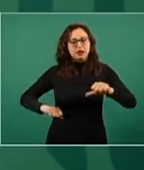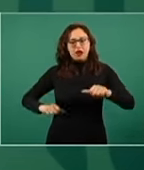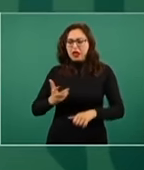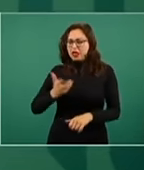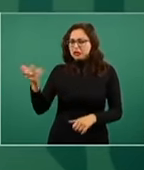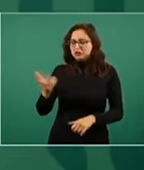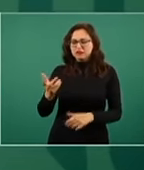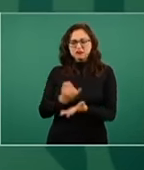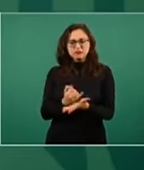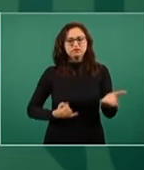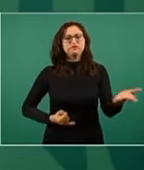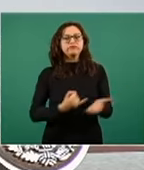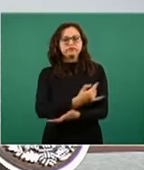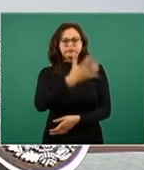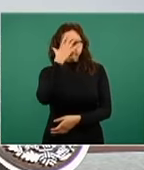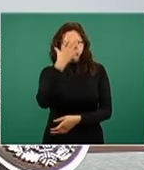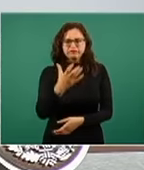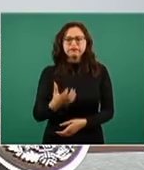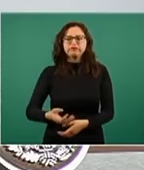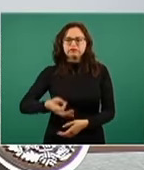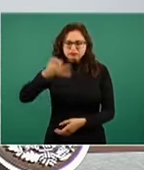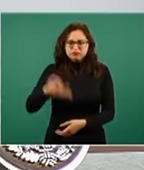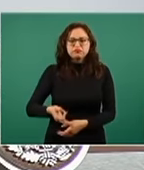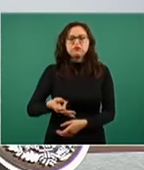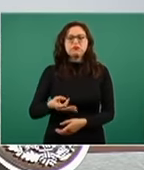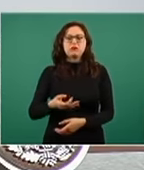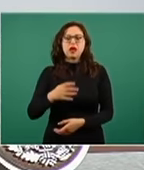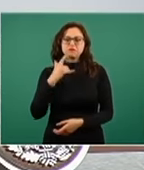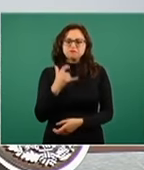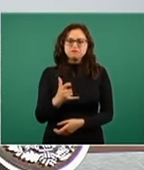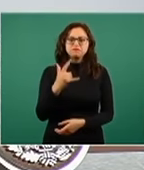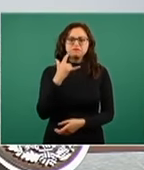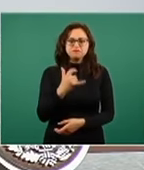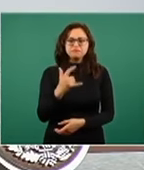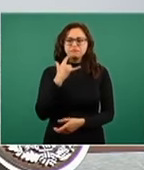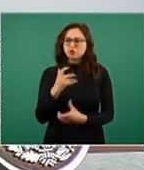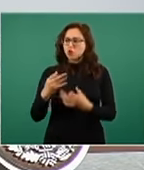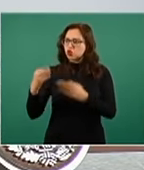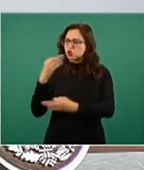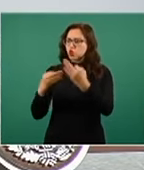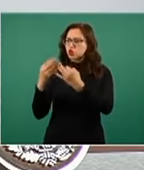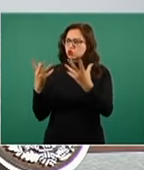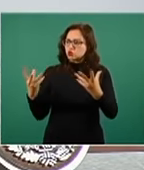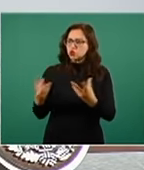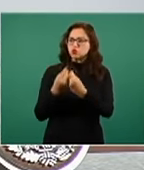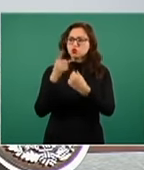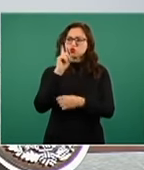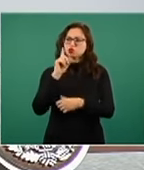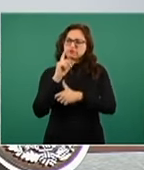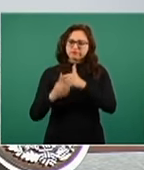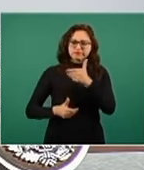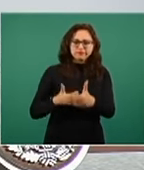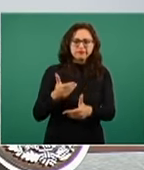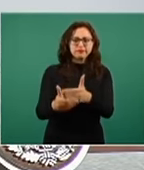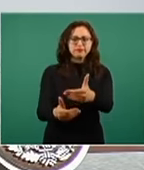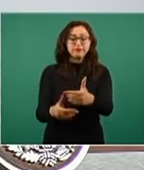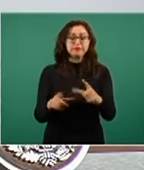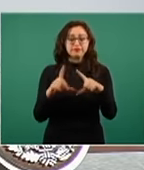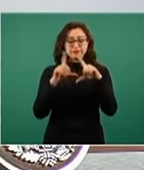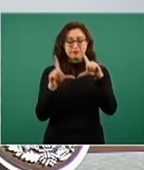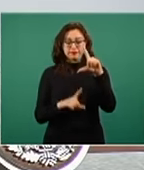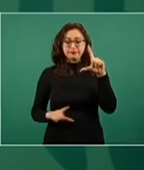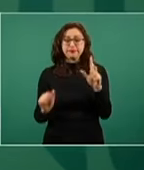lo que sea necesario para avanzar en la lucha colectiva de las mujeres. Construir la paz en